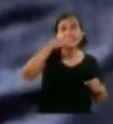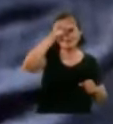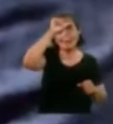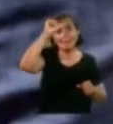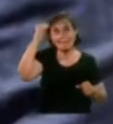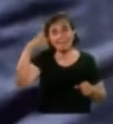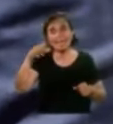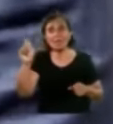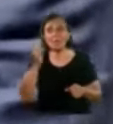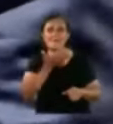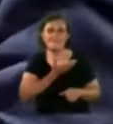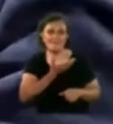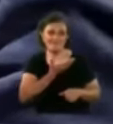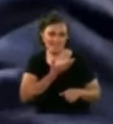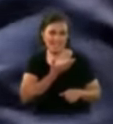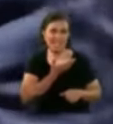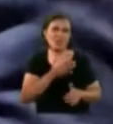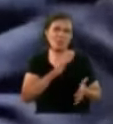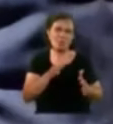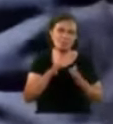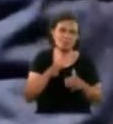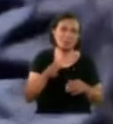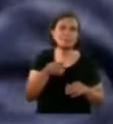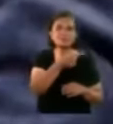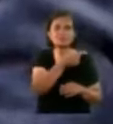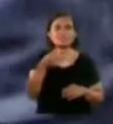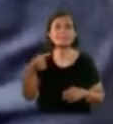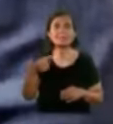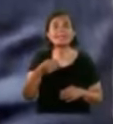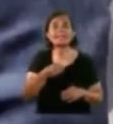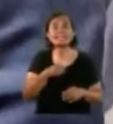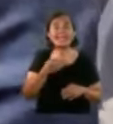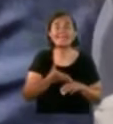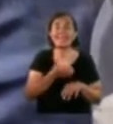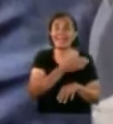hacia fines de febrero y antes de Semana Santa, para no entorpecer